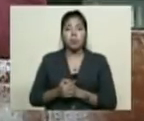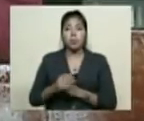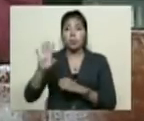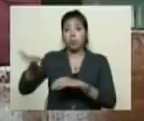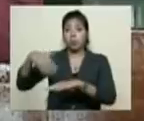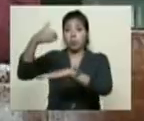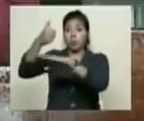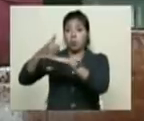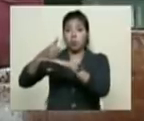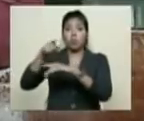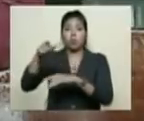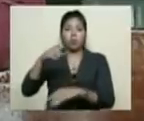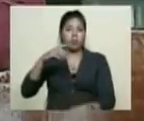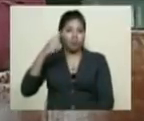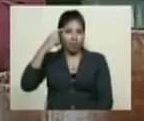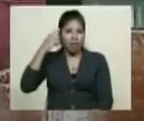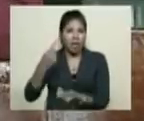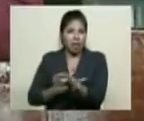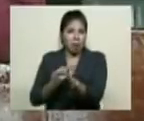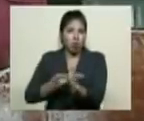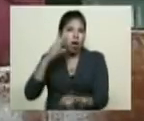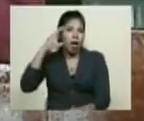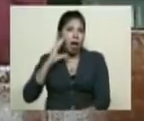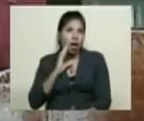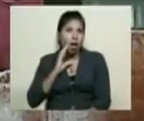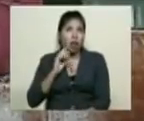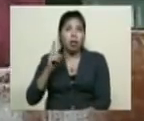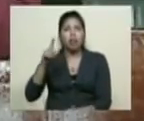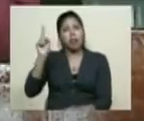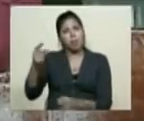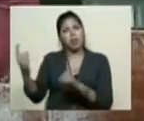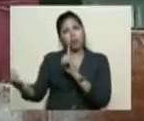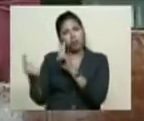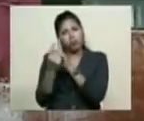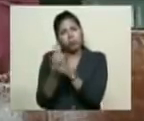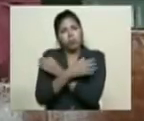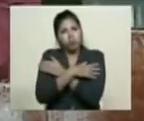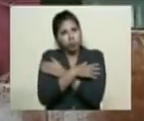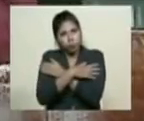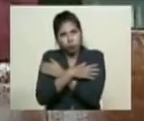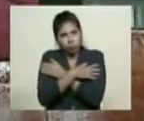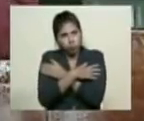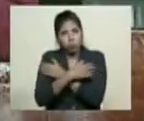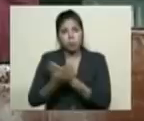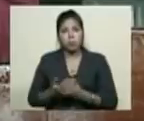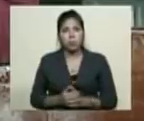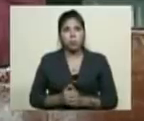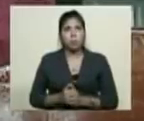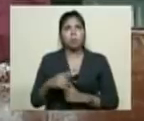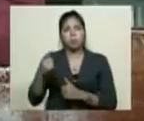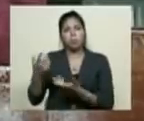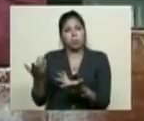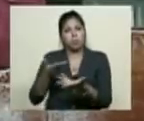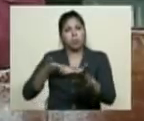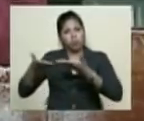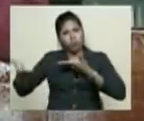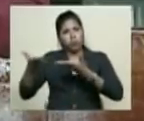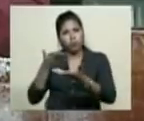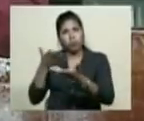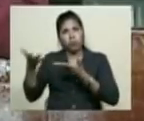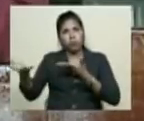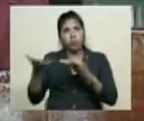ejércitos Raúl Castro Ruz, también de ratificación de nuestra hermandad,